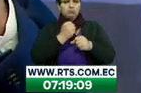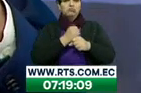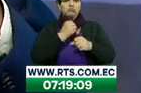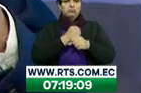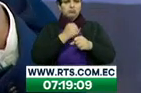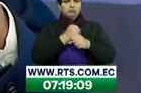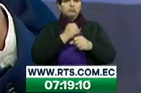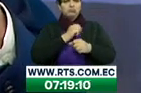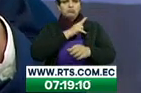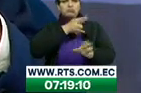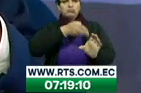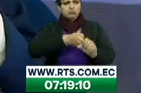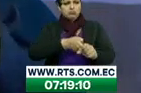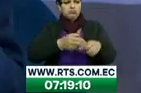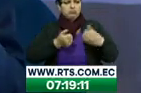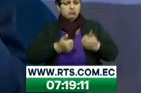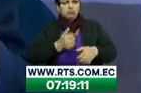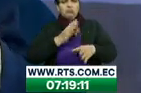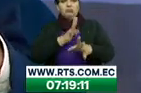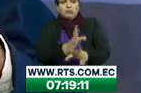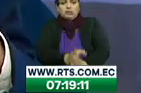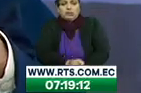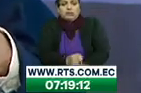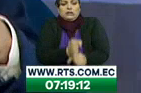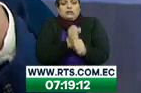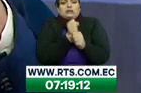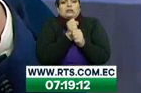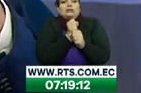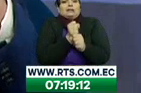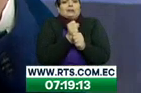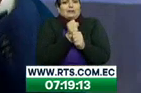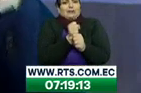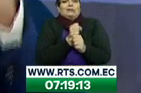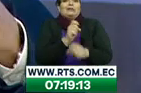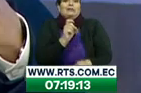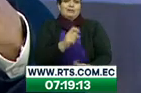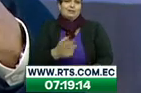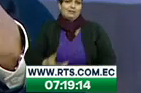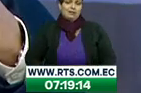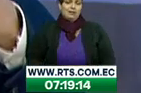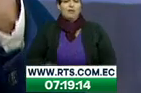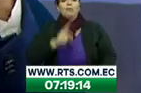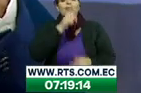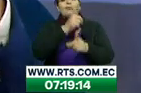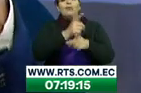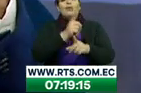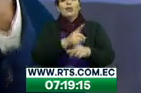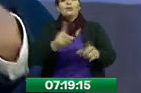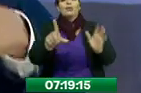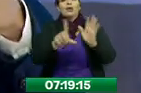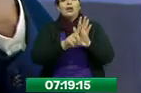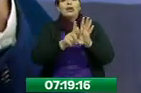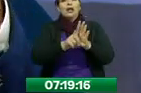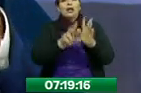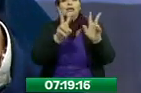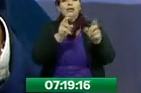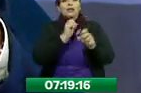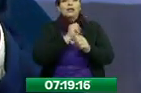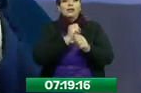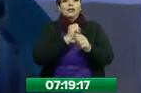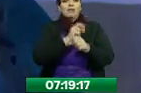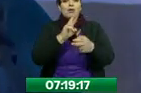impulsar una reforma laboral, una flexiseguridad que permita la generación de